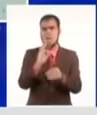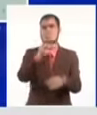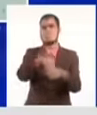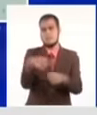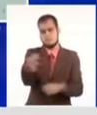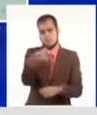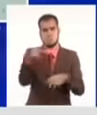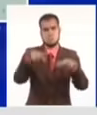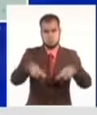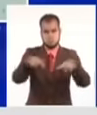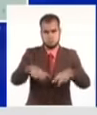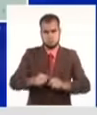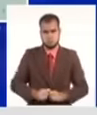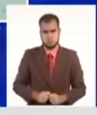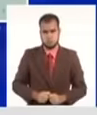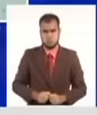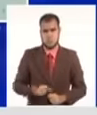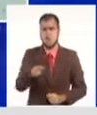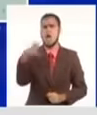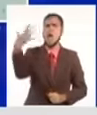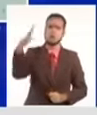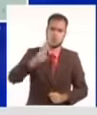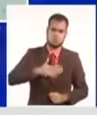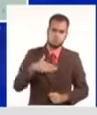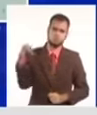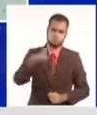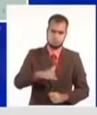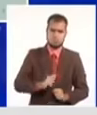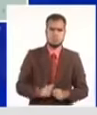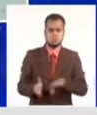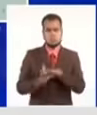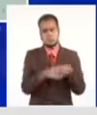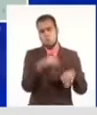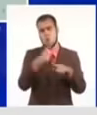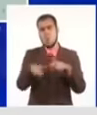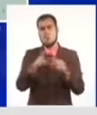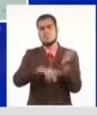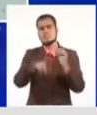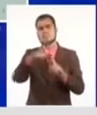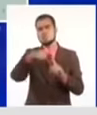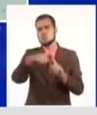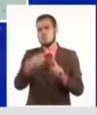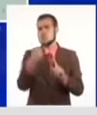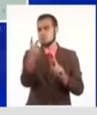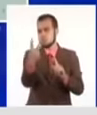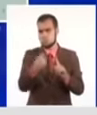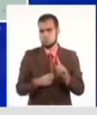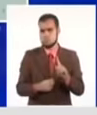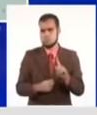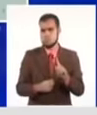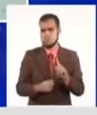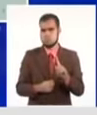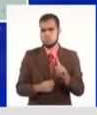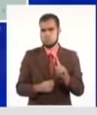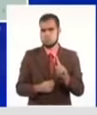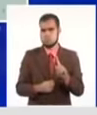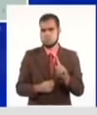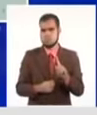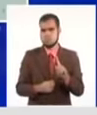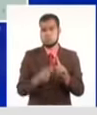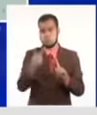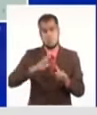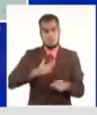un grupo de extranjeros. Las Tunas con 2 casos. También en este caso los 2 de Puerto